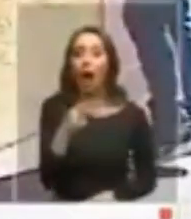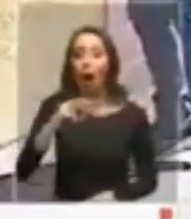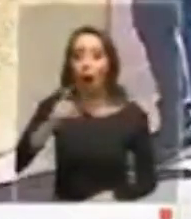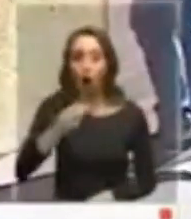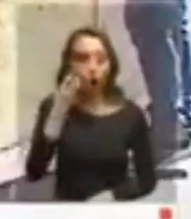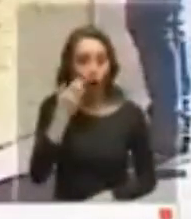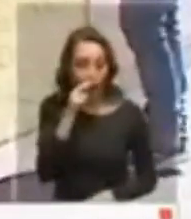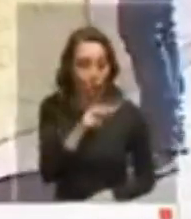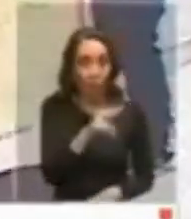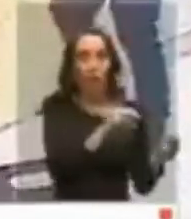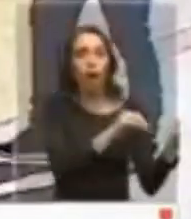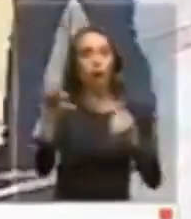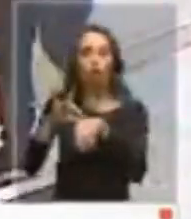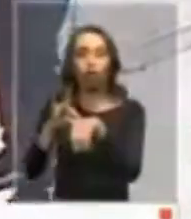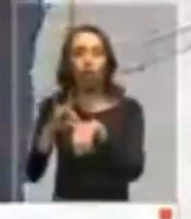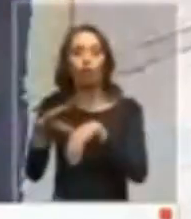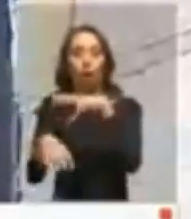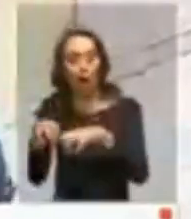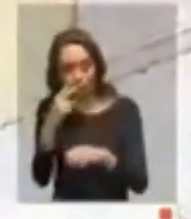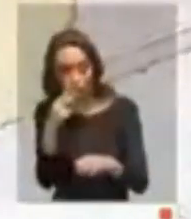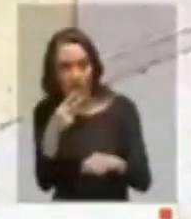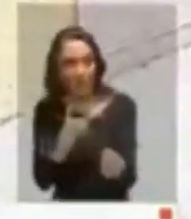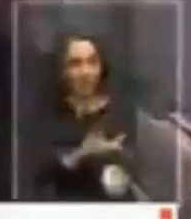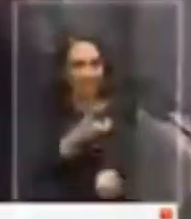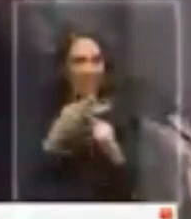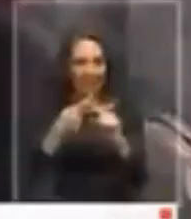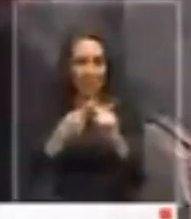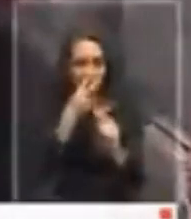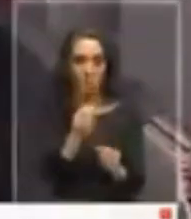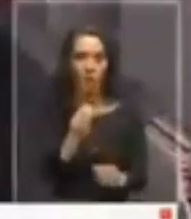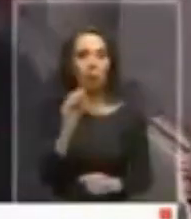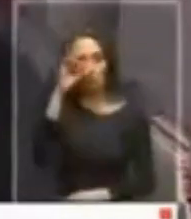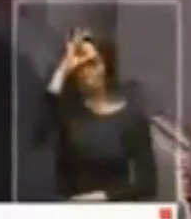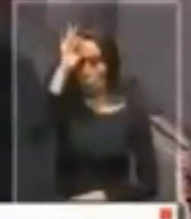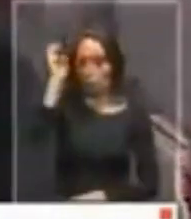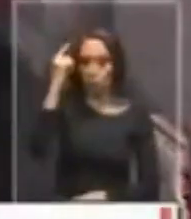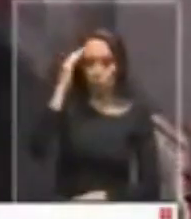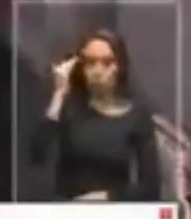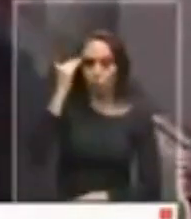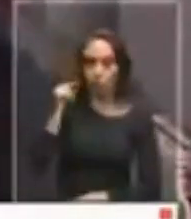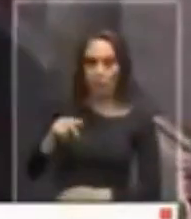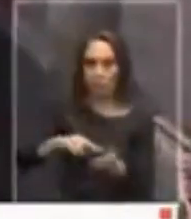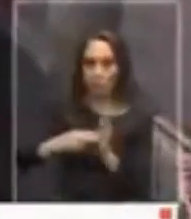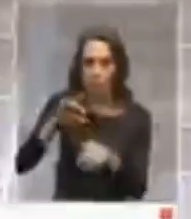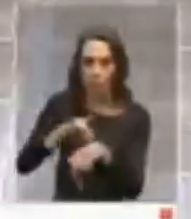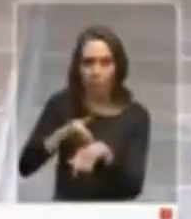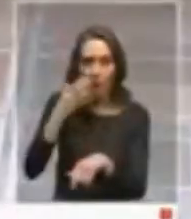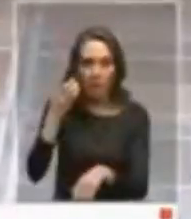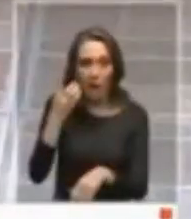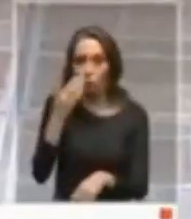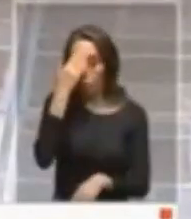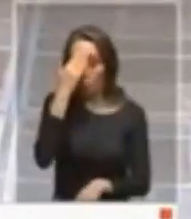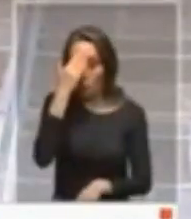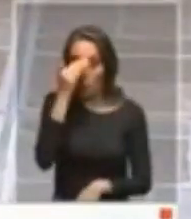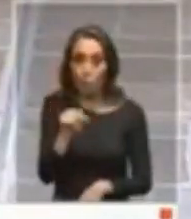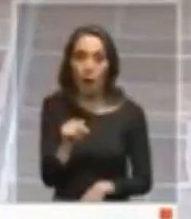llevarlo al veterinario y hacerle los exámenes para estar seguro que va a estar bien. No tenía idea de que tenían ese problema. Igual es preocupante. Y es que